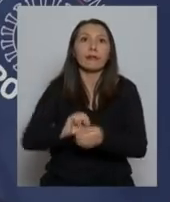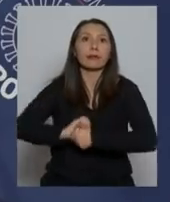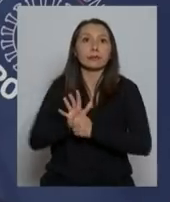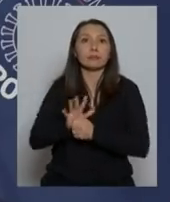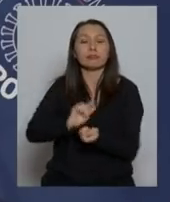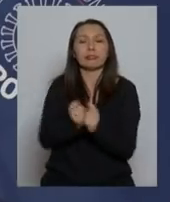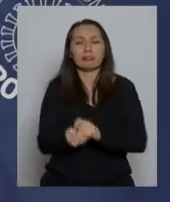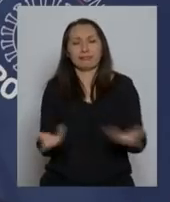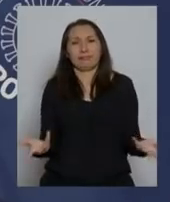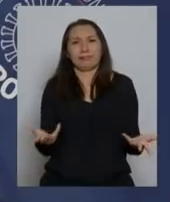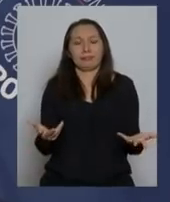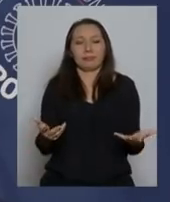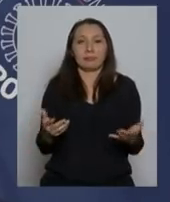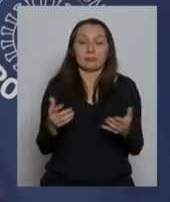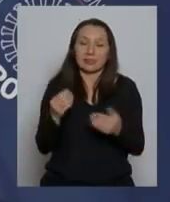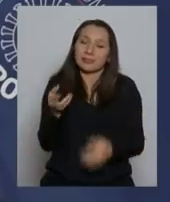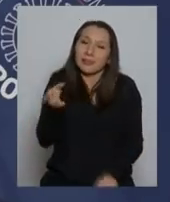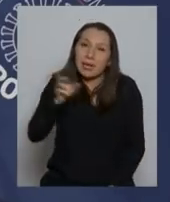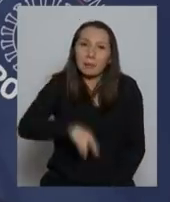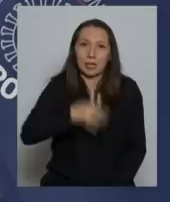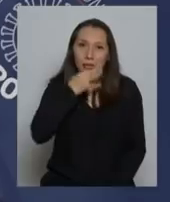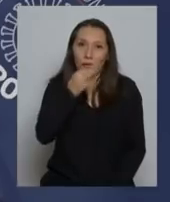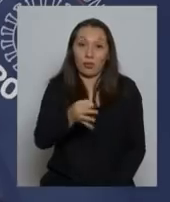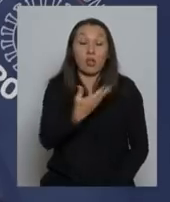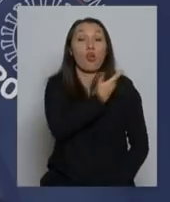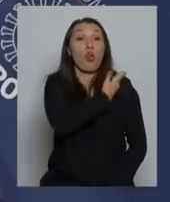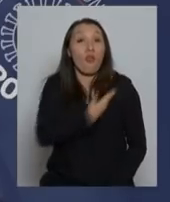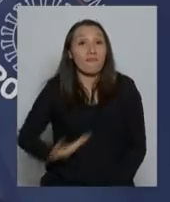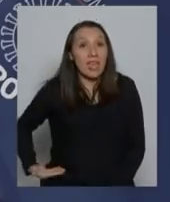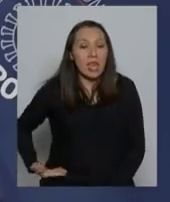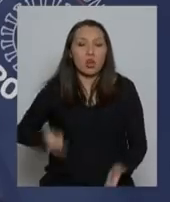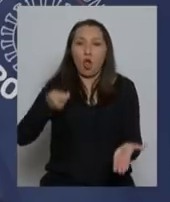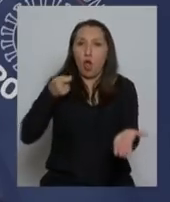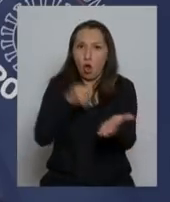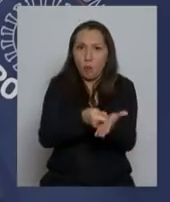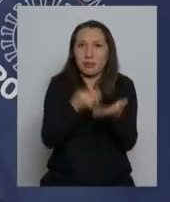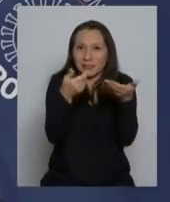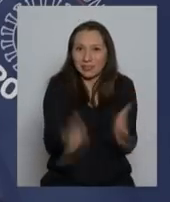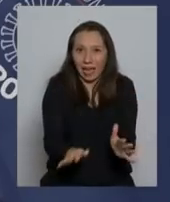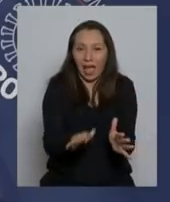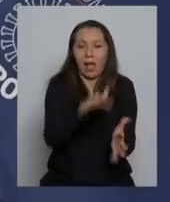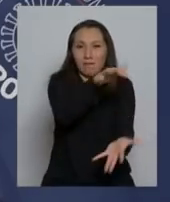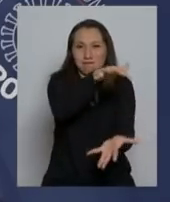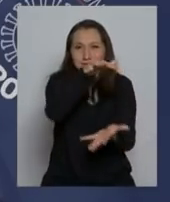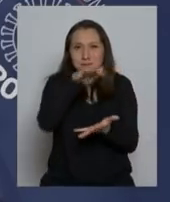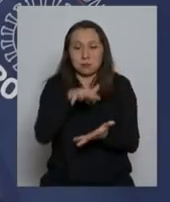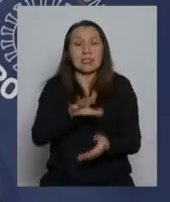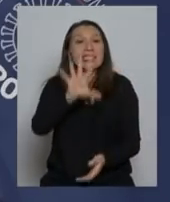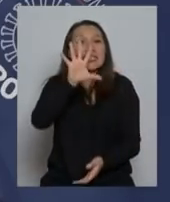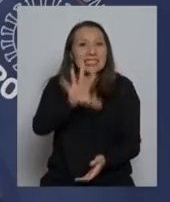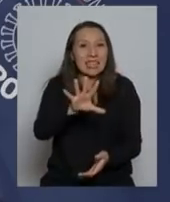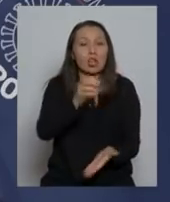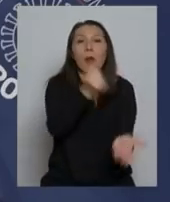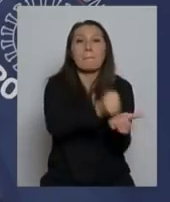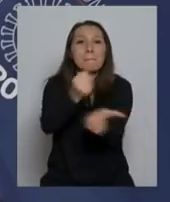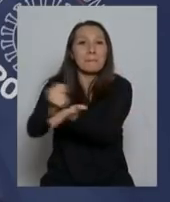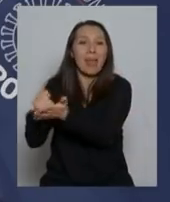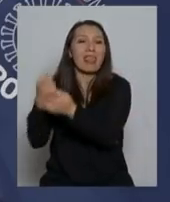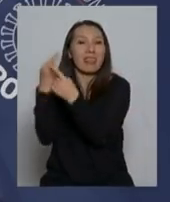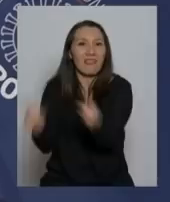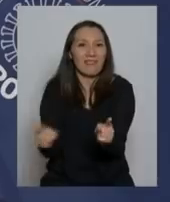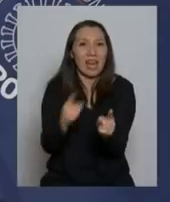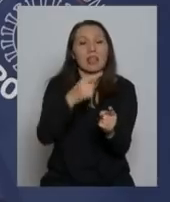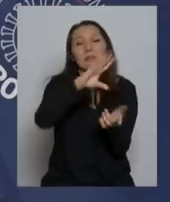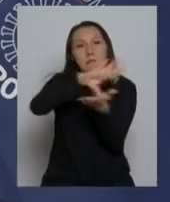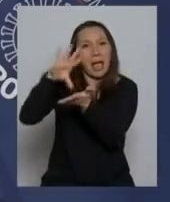infección. Insisto, el gobierno ha adquirido de estos 5 marcas diferentes,